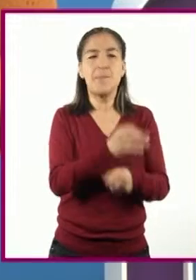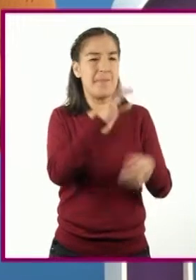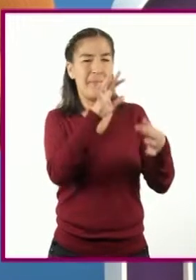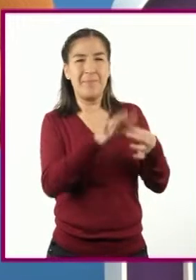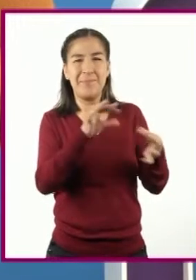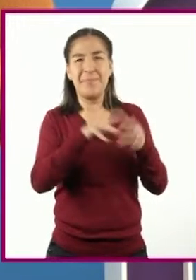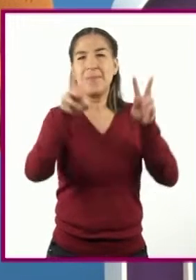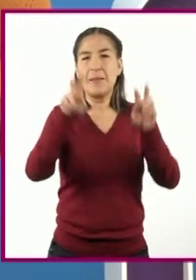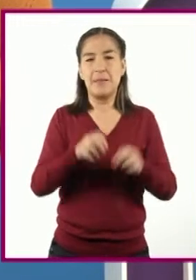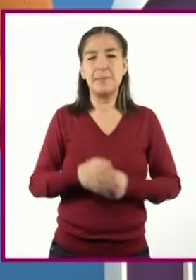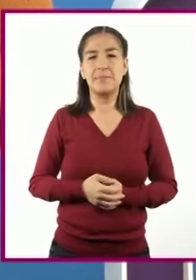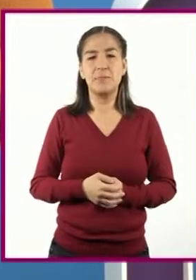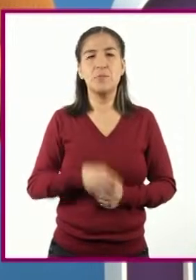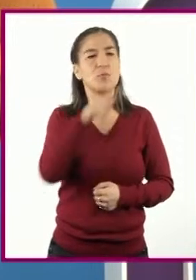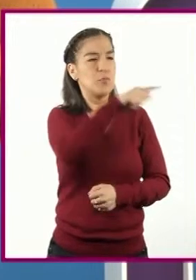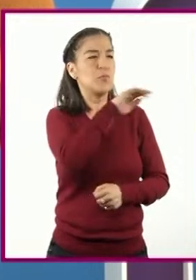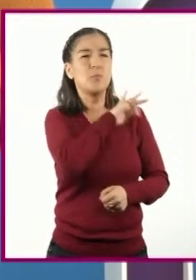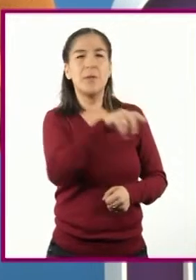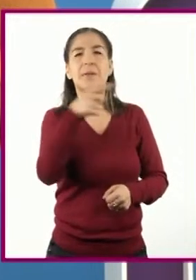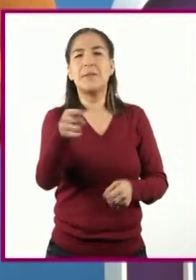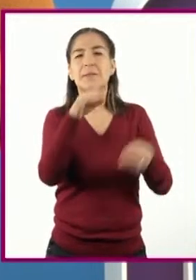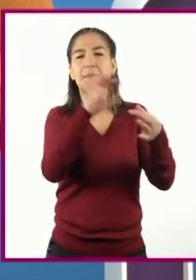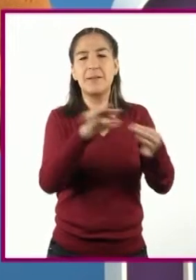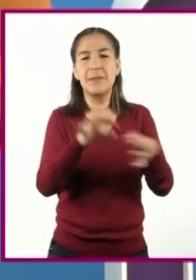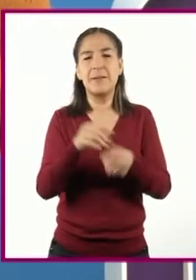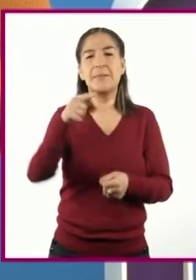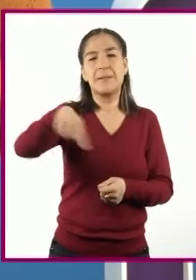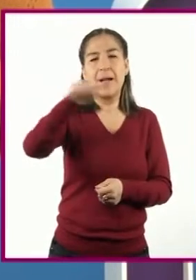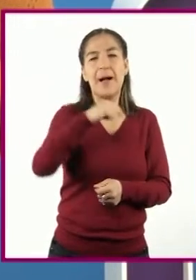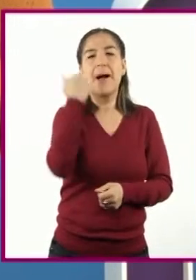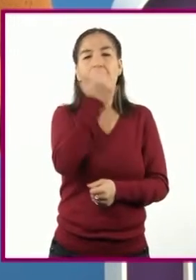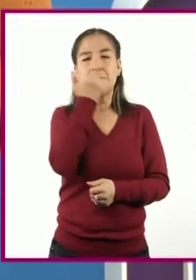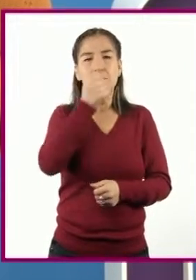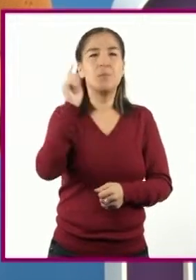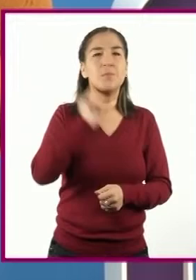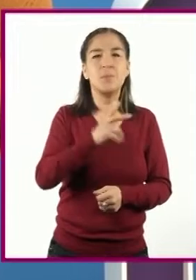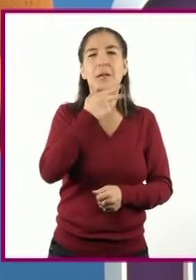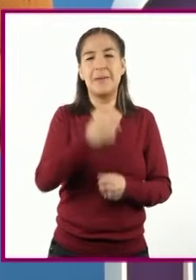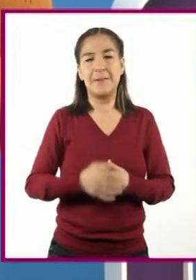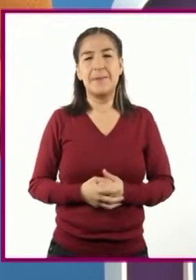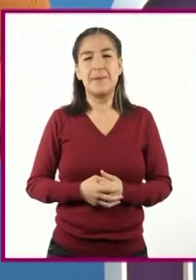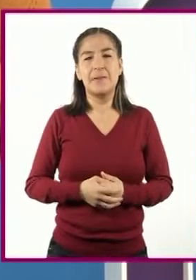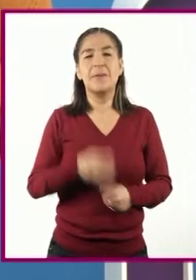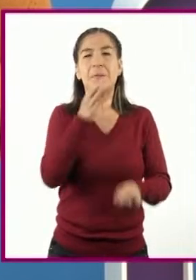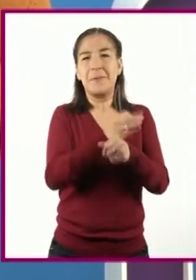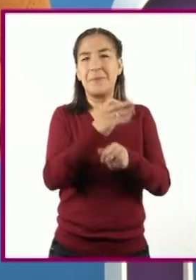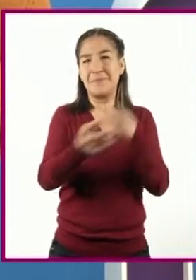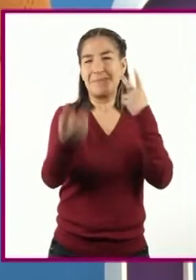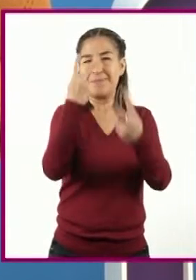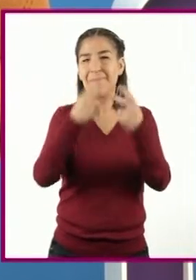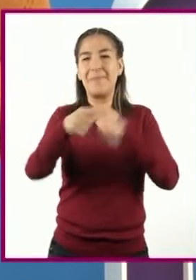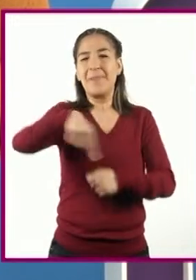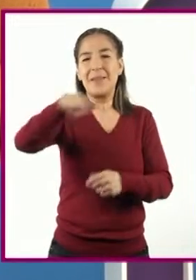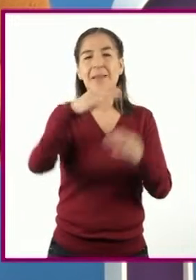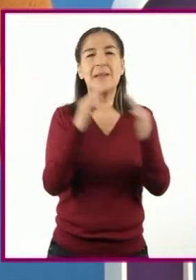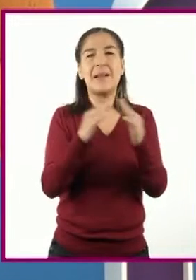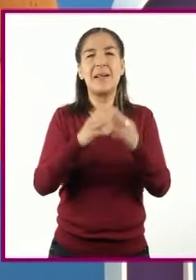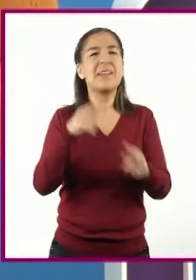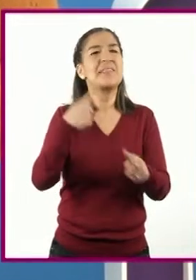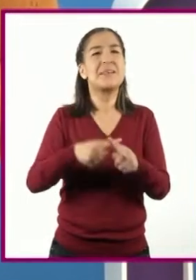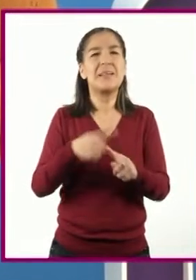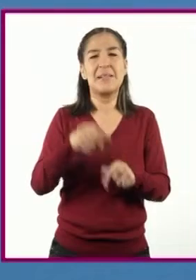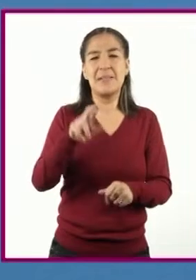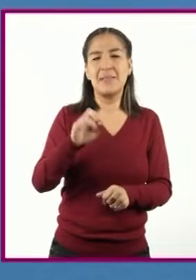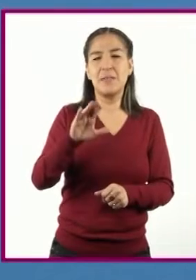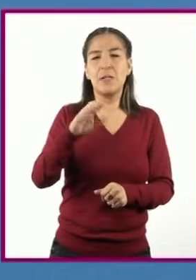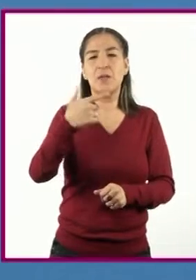Nadia, ¿les puedes comentar a nuestras alumnas y alumnos que nos ven desde casa quién es Rigoberta